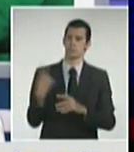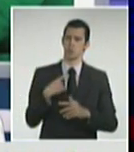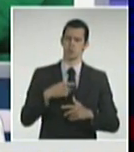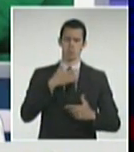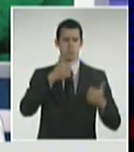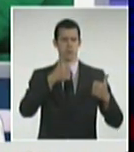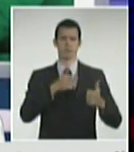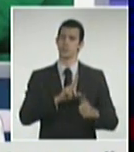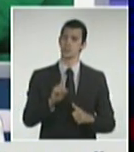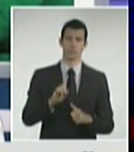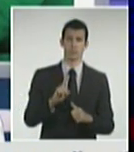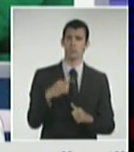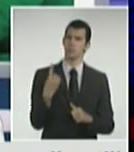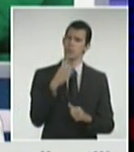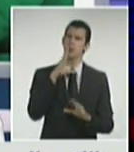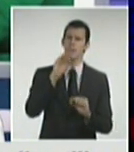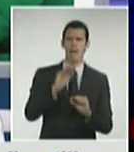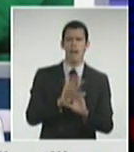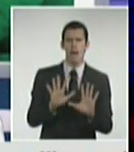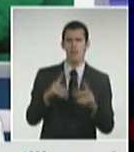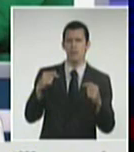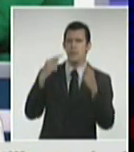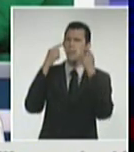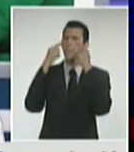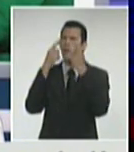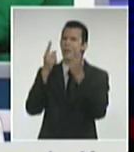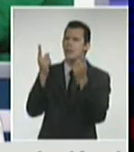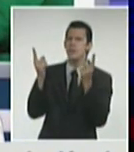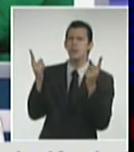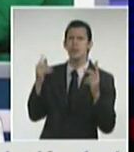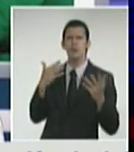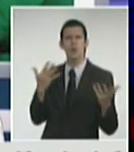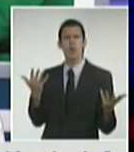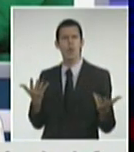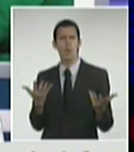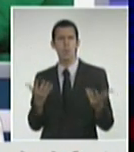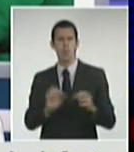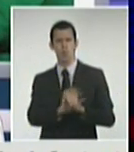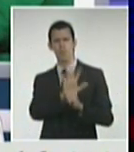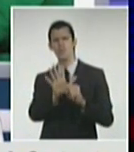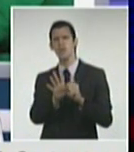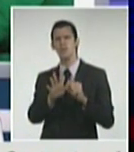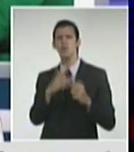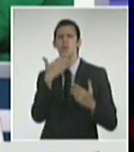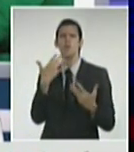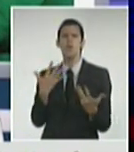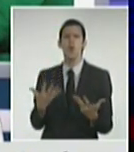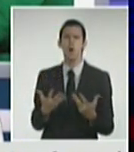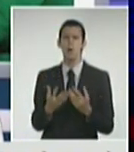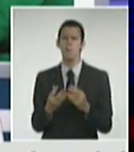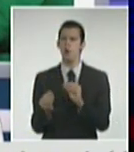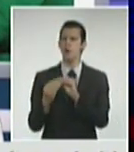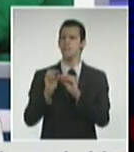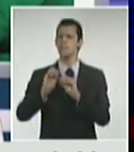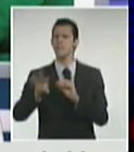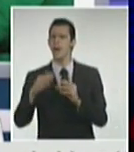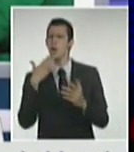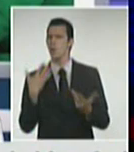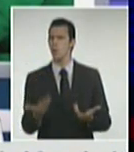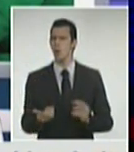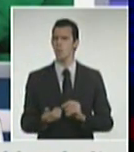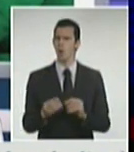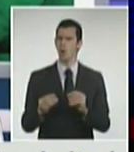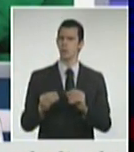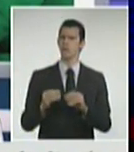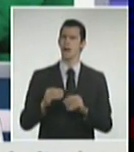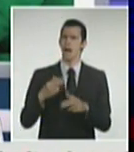al comportamiento, no del mundo, sino del virus y de lo difícil que se ha hecho para el mundo, para